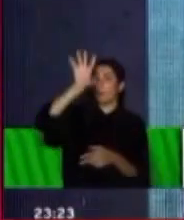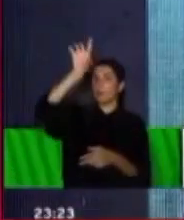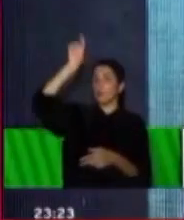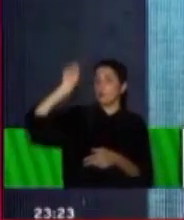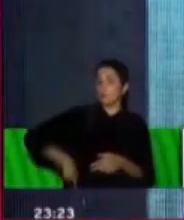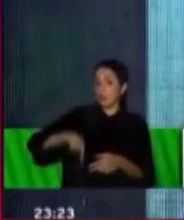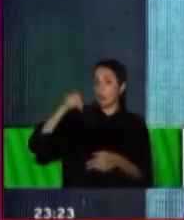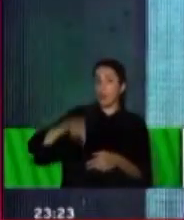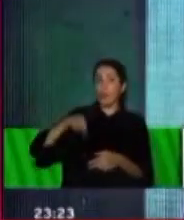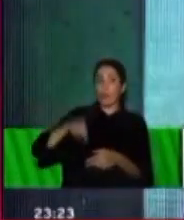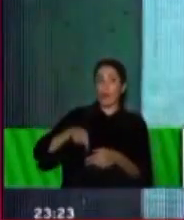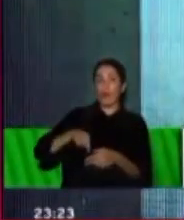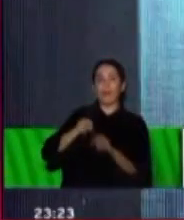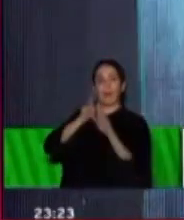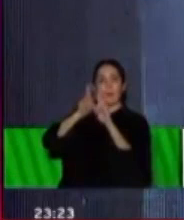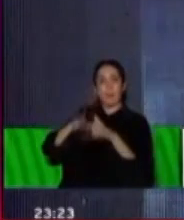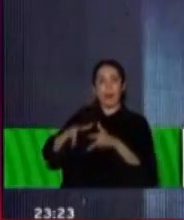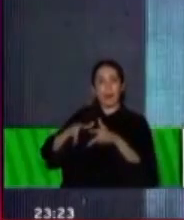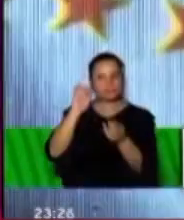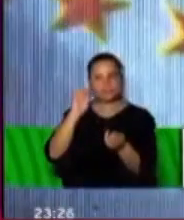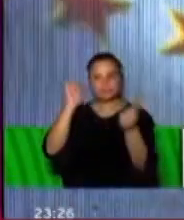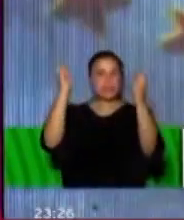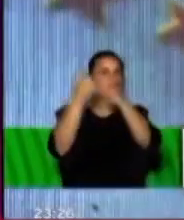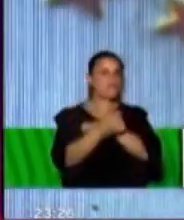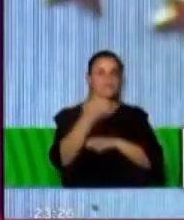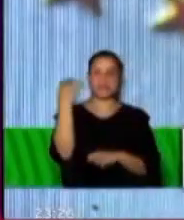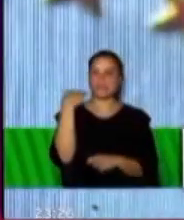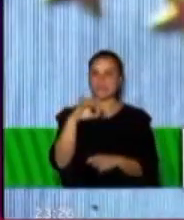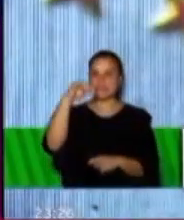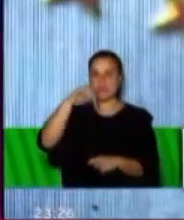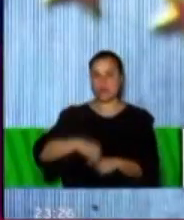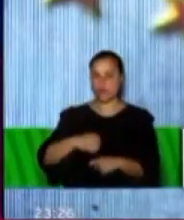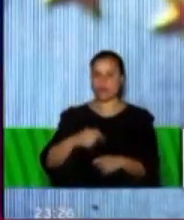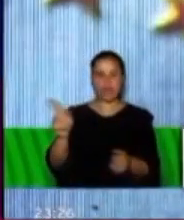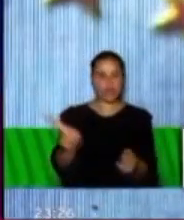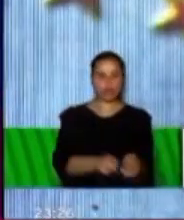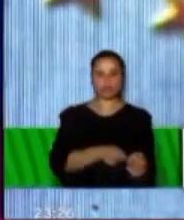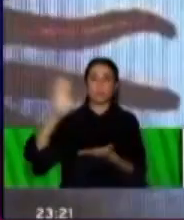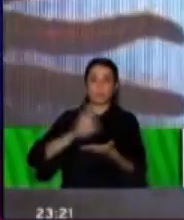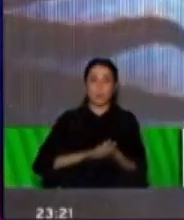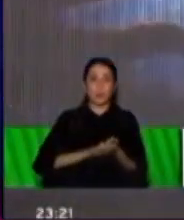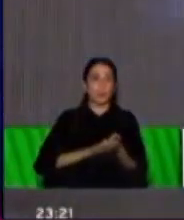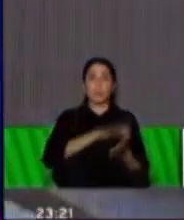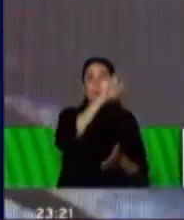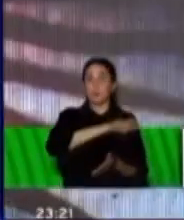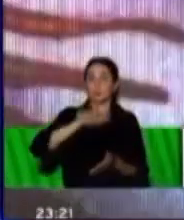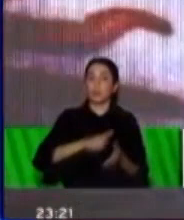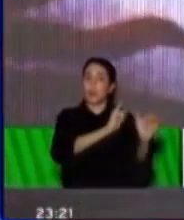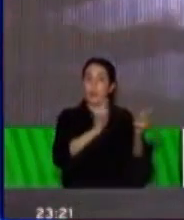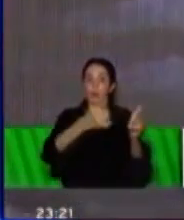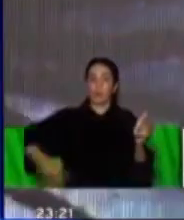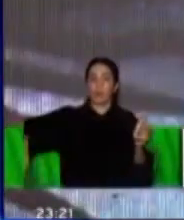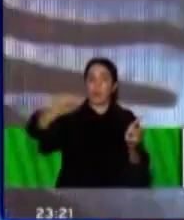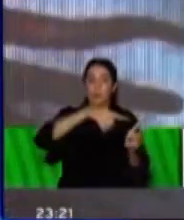democrática. Aunque sea con instancias, insisto, más cerradas, quizás todavía no tanto en acuerdo, pero por lo menos que